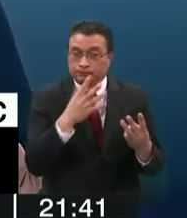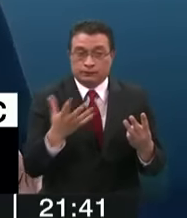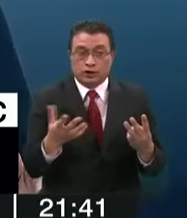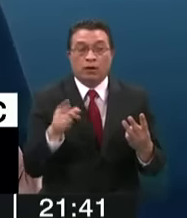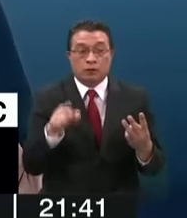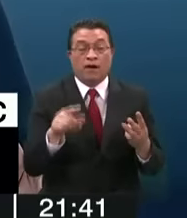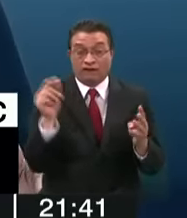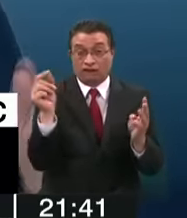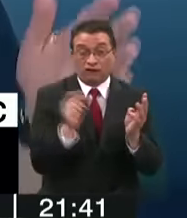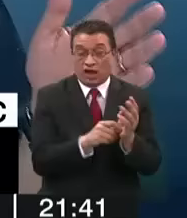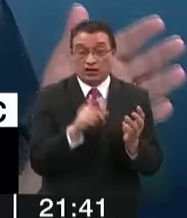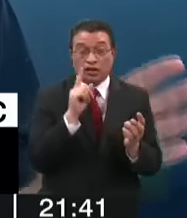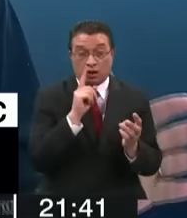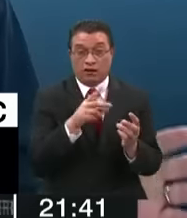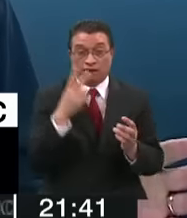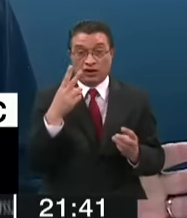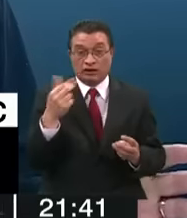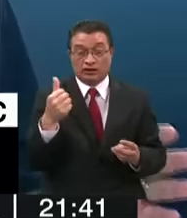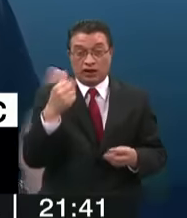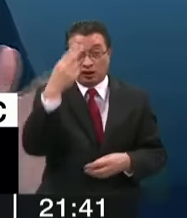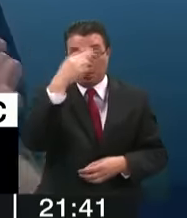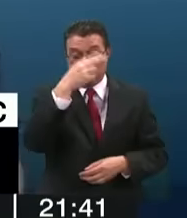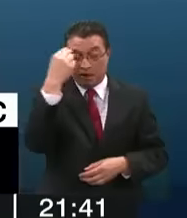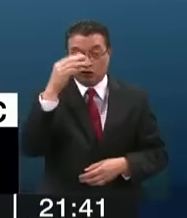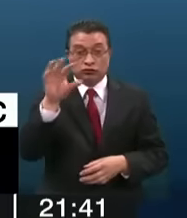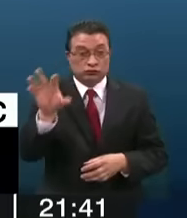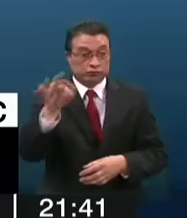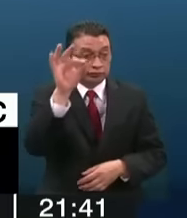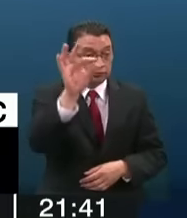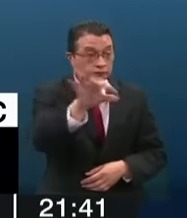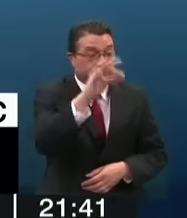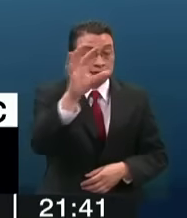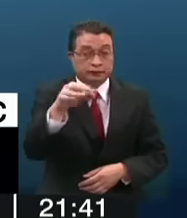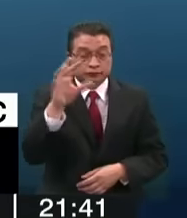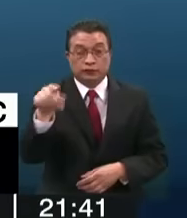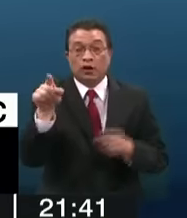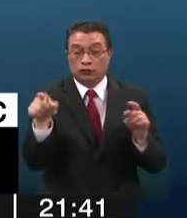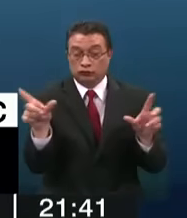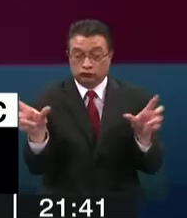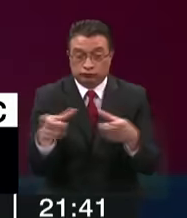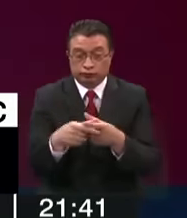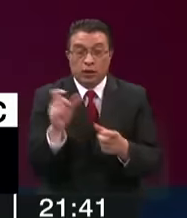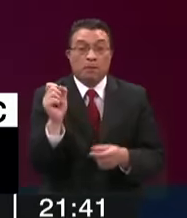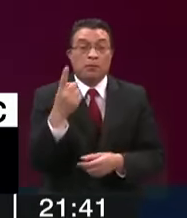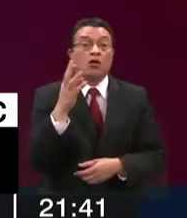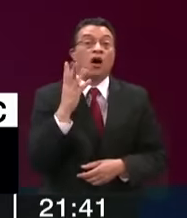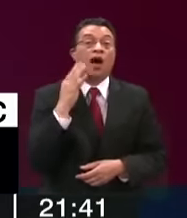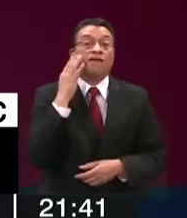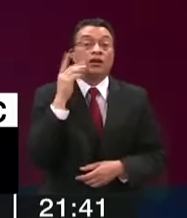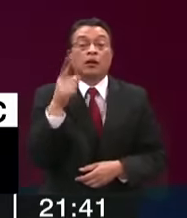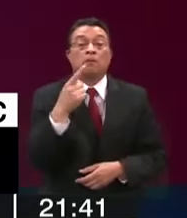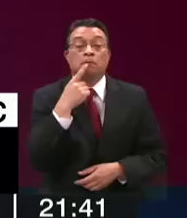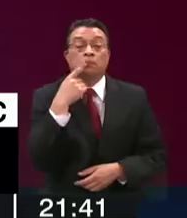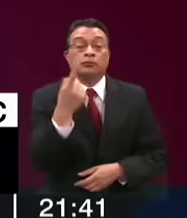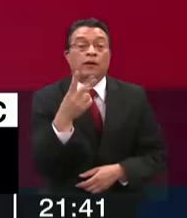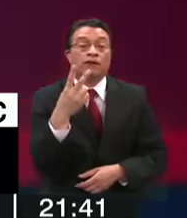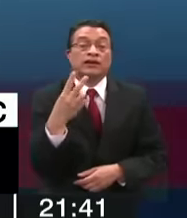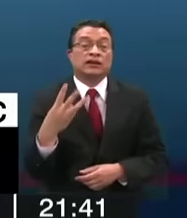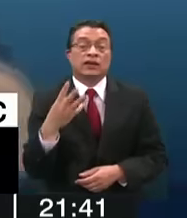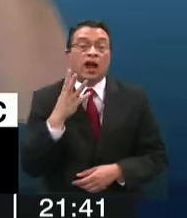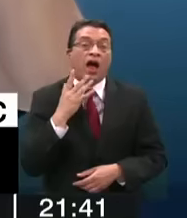tiene fecha. El 26 de marzo es la elección, ellos van a hacer un pleno el 1 de abril y tienen la consulta el 23 de